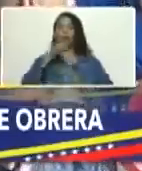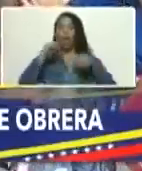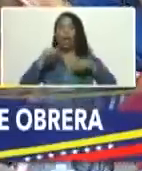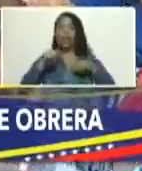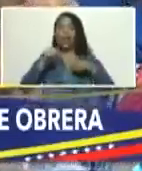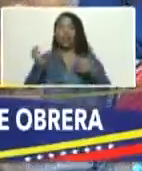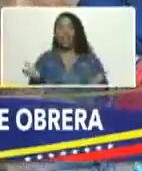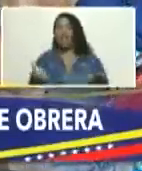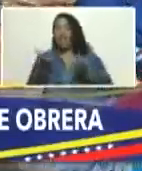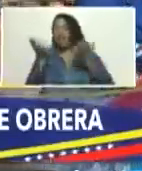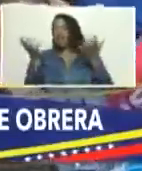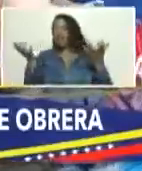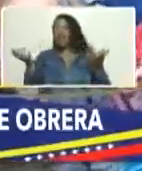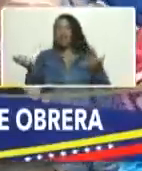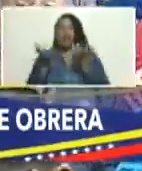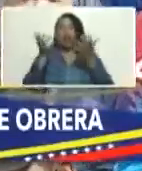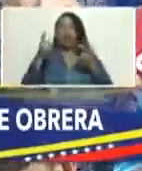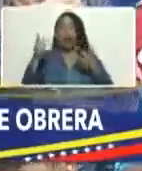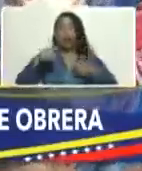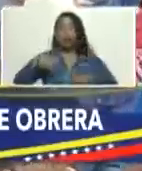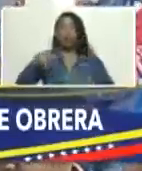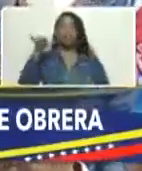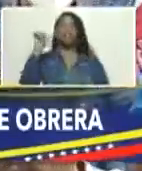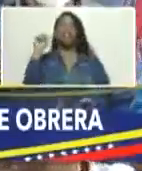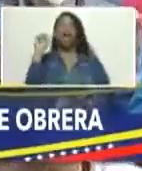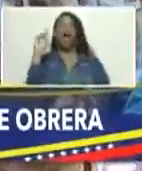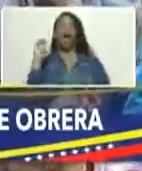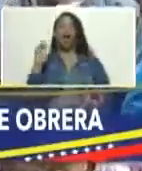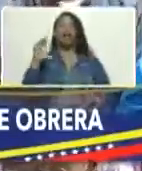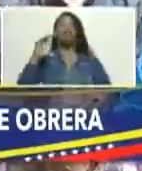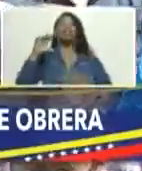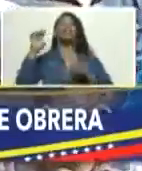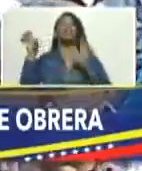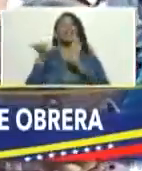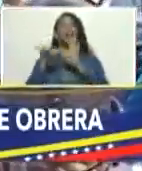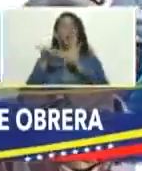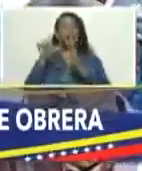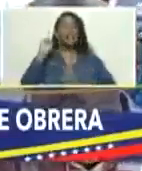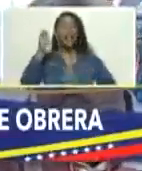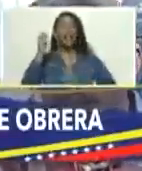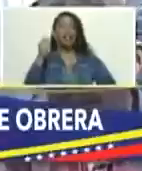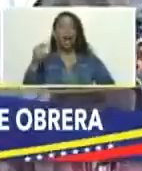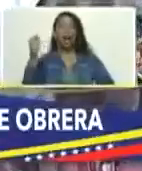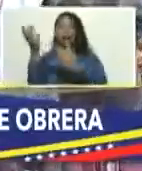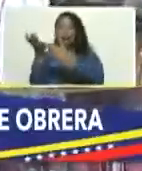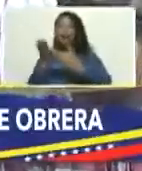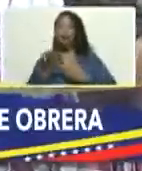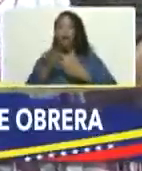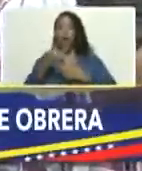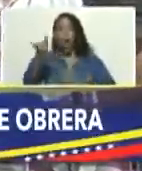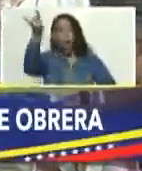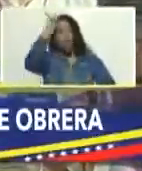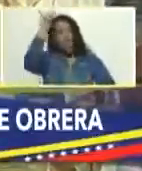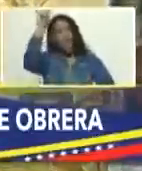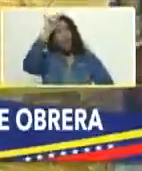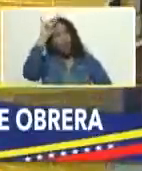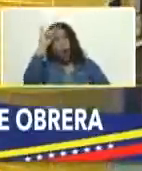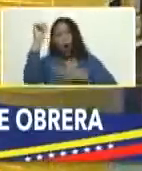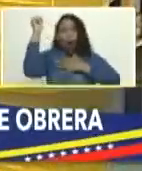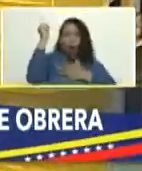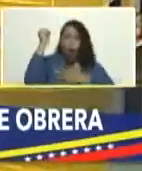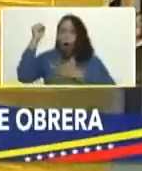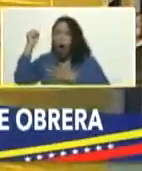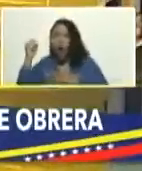calor de Yare y nos han recibido los diablos danzantes de Yare.